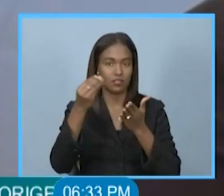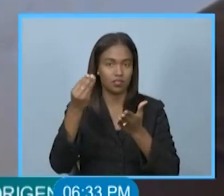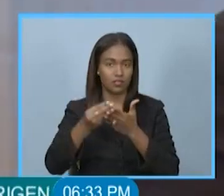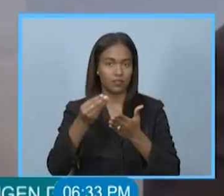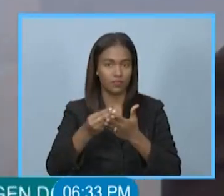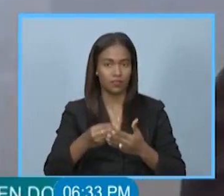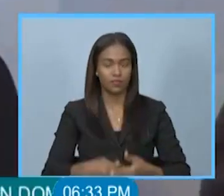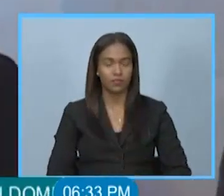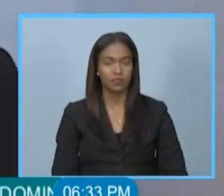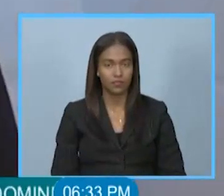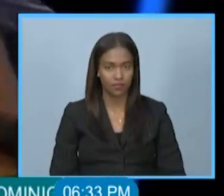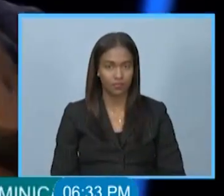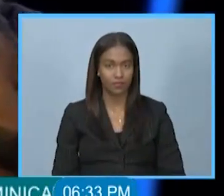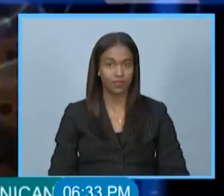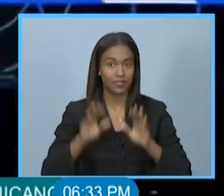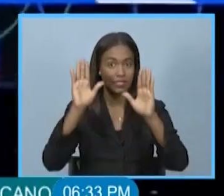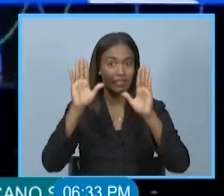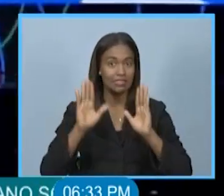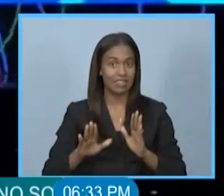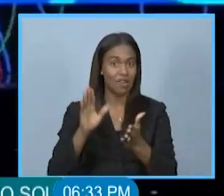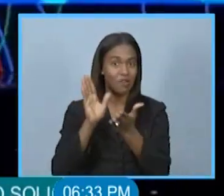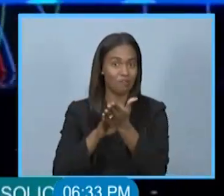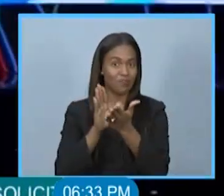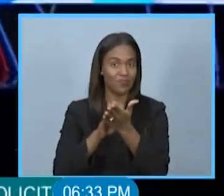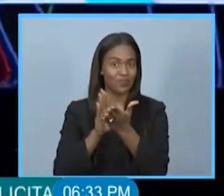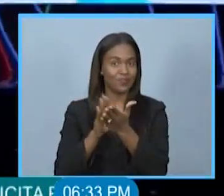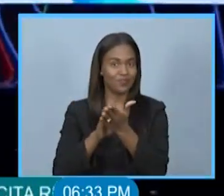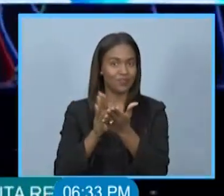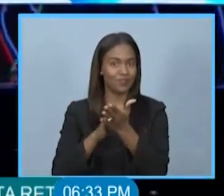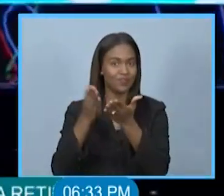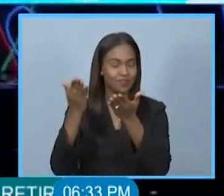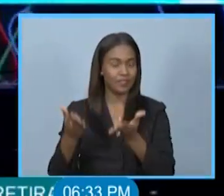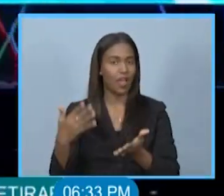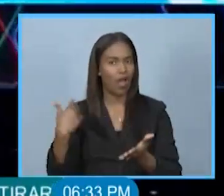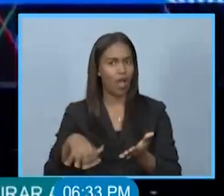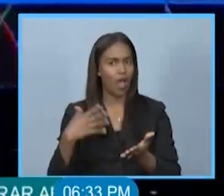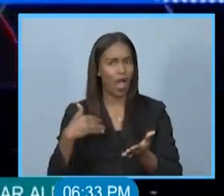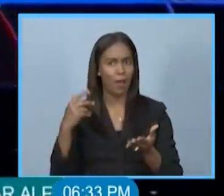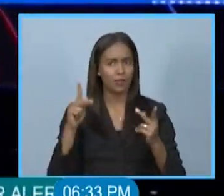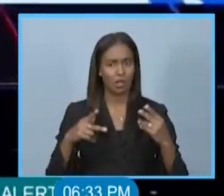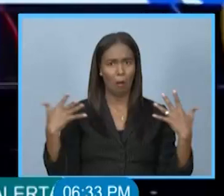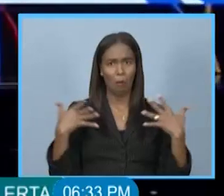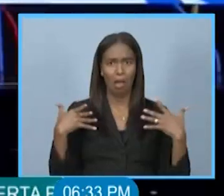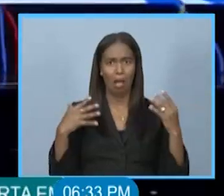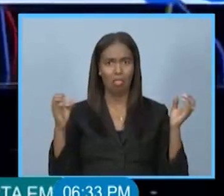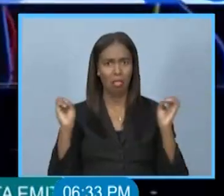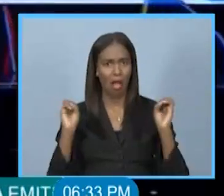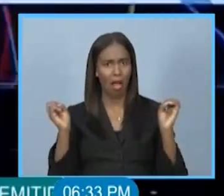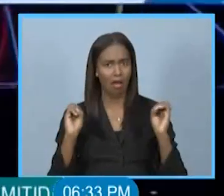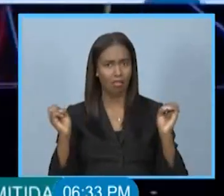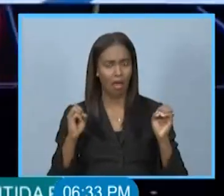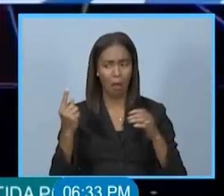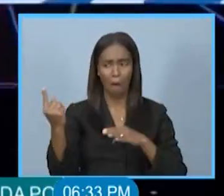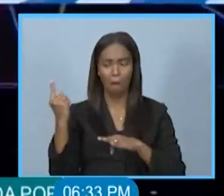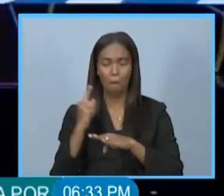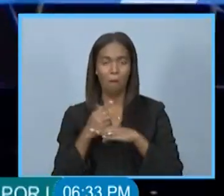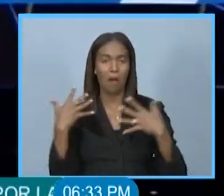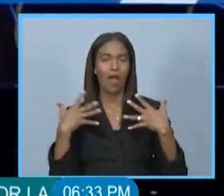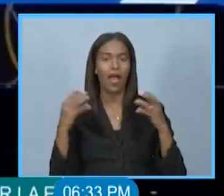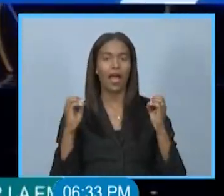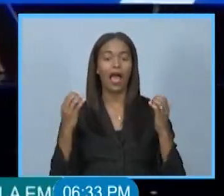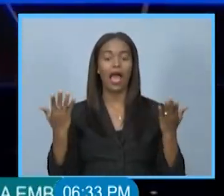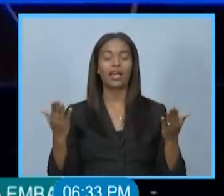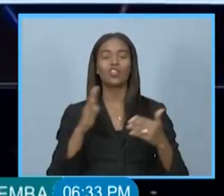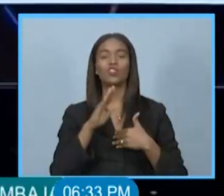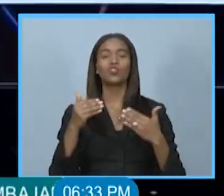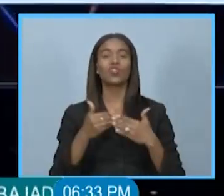pesos excelente un fuerte aplauso señora para que no hay miedo escénico nada de nada aquí lo tenemos